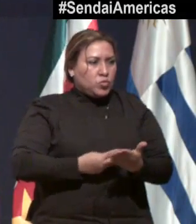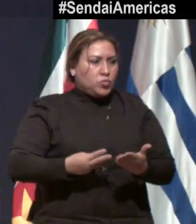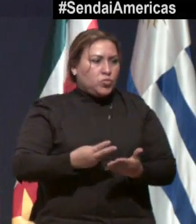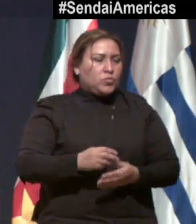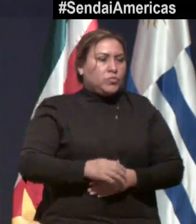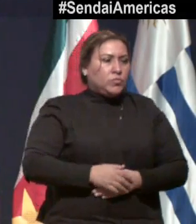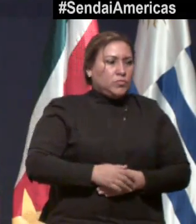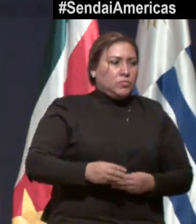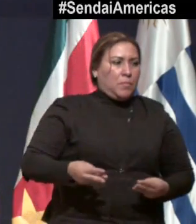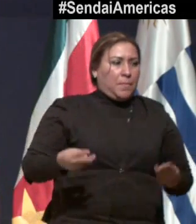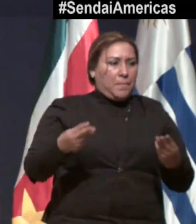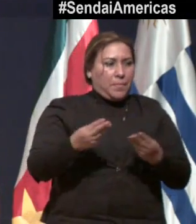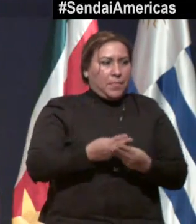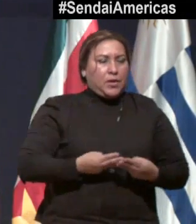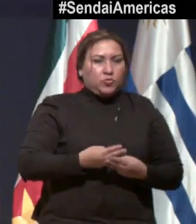tendrán